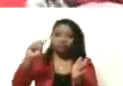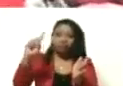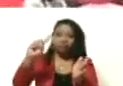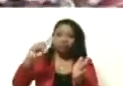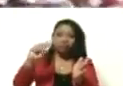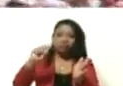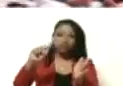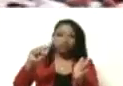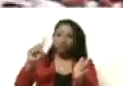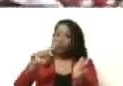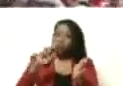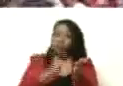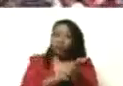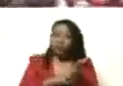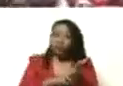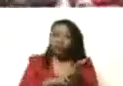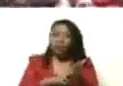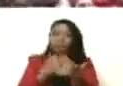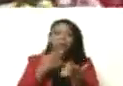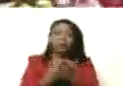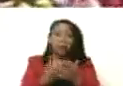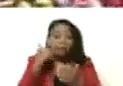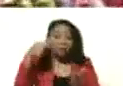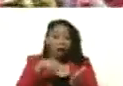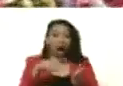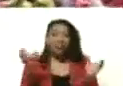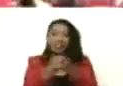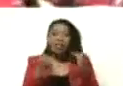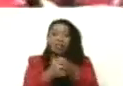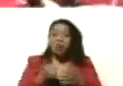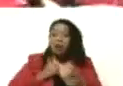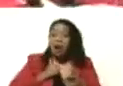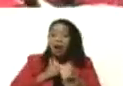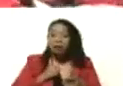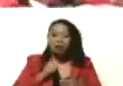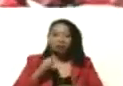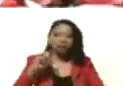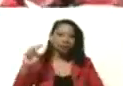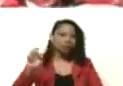No, ¿verdad? ¿Va a permitir, mira, este es el equipo tal?